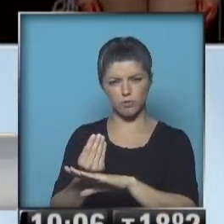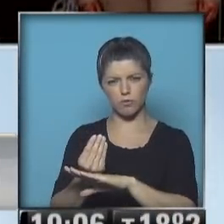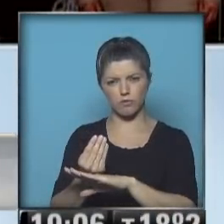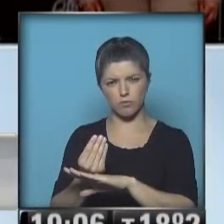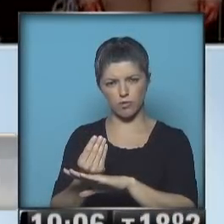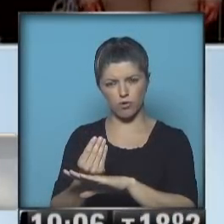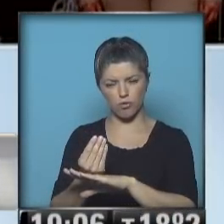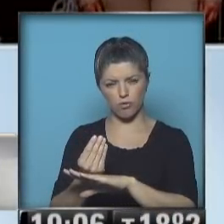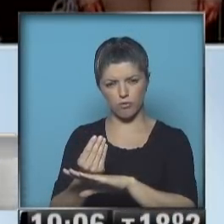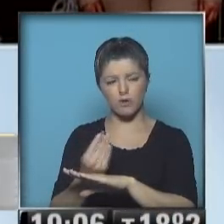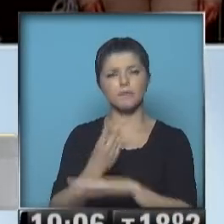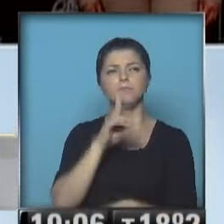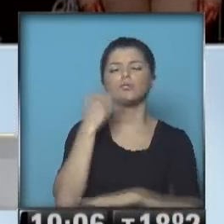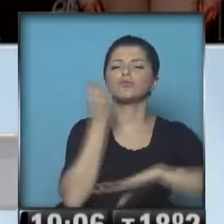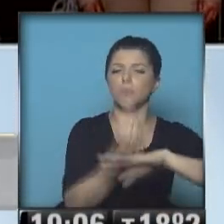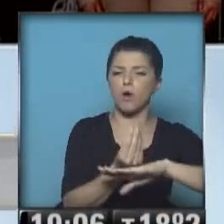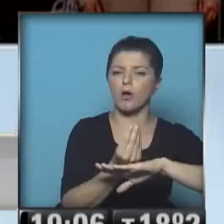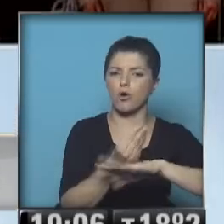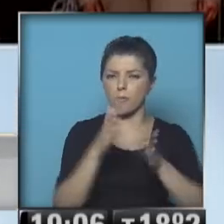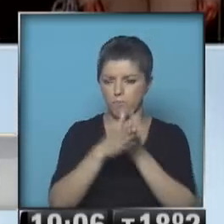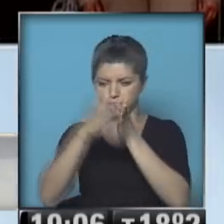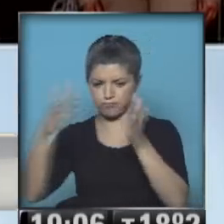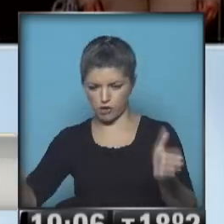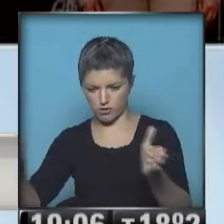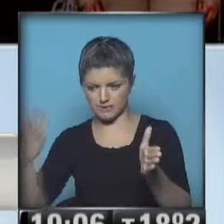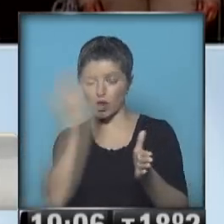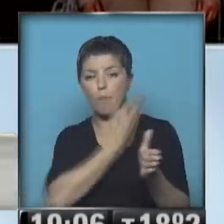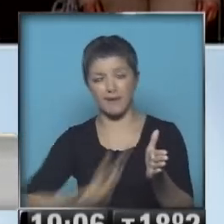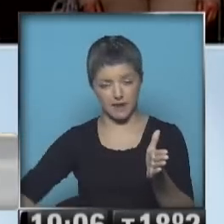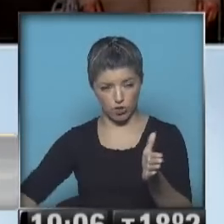como el segundo periodo como gobernador en